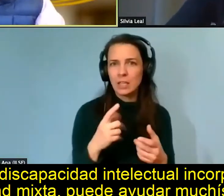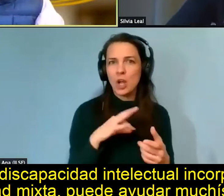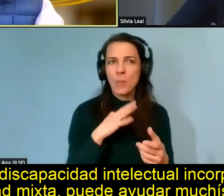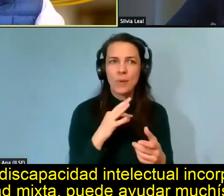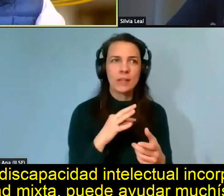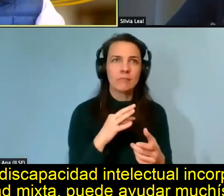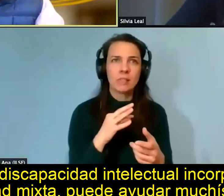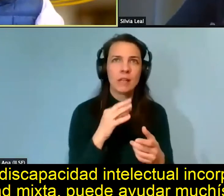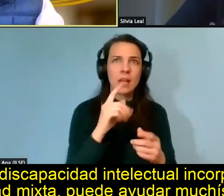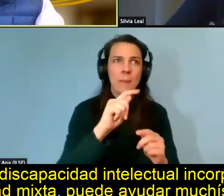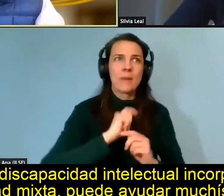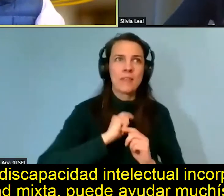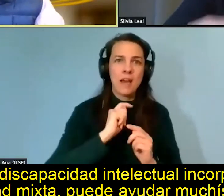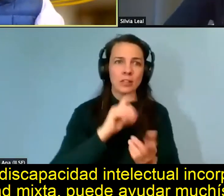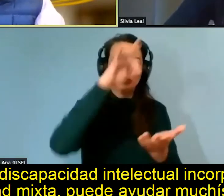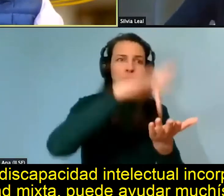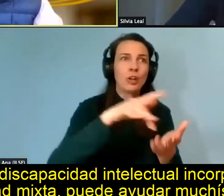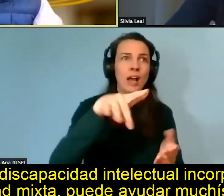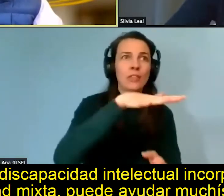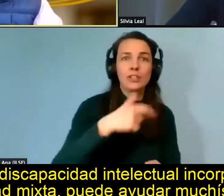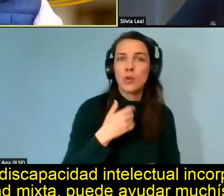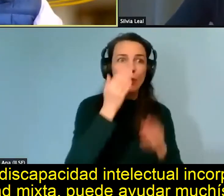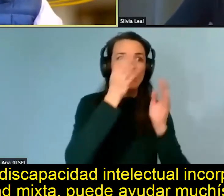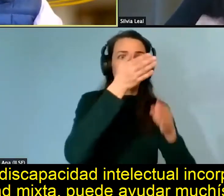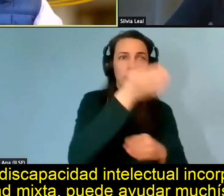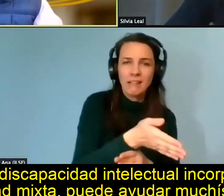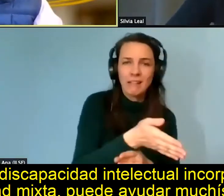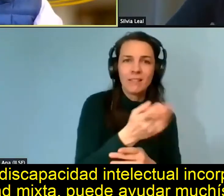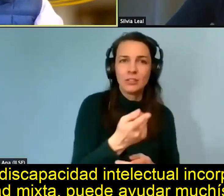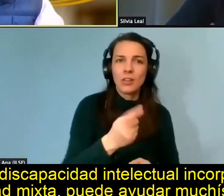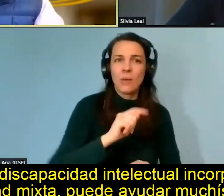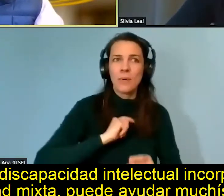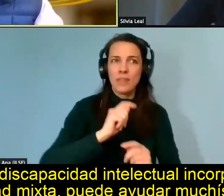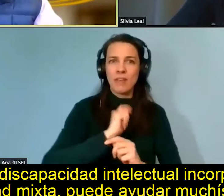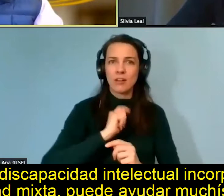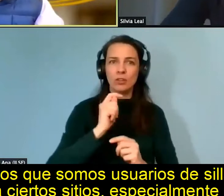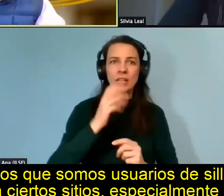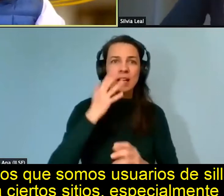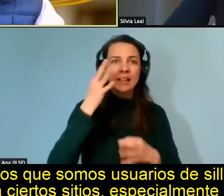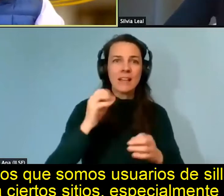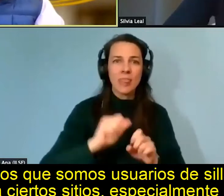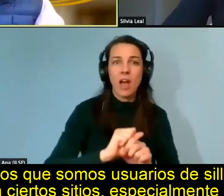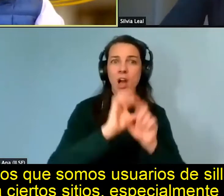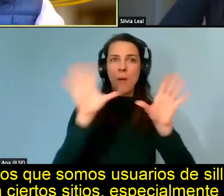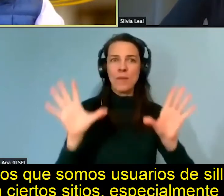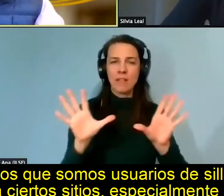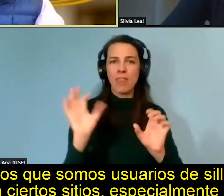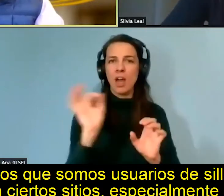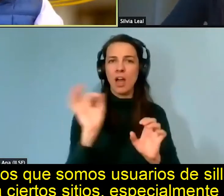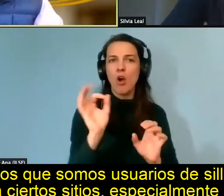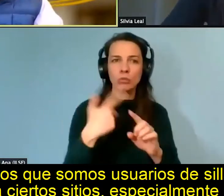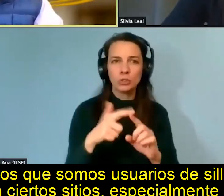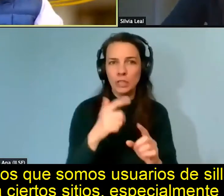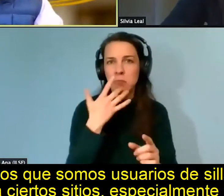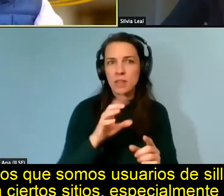realidad aumentada, realidad mixta, puede ayudar muchísimo a comprender y a disfrutar, ¿no? Pero los que somos usuarios de silla de